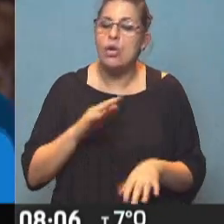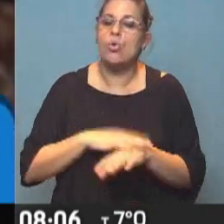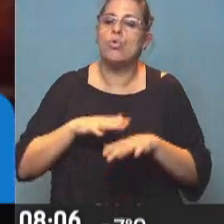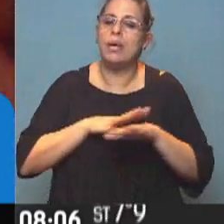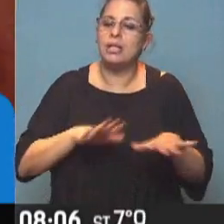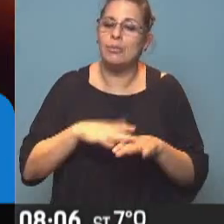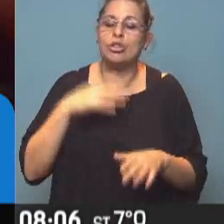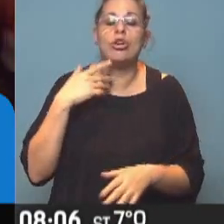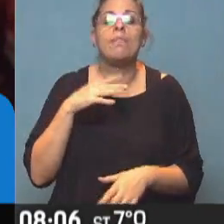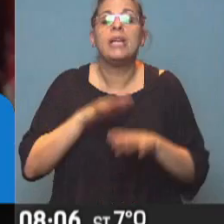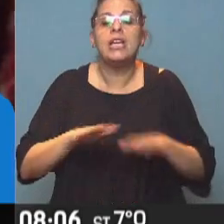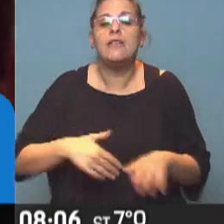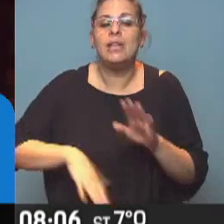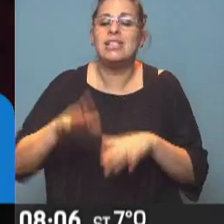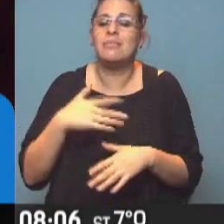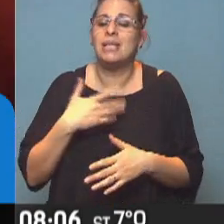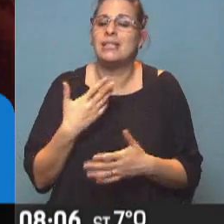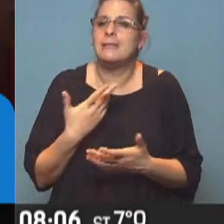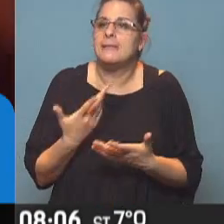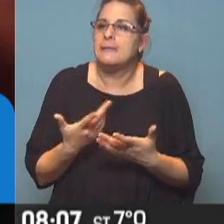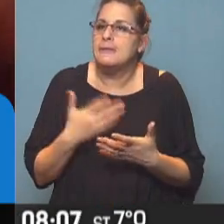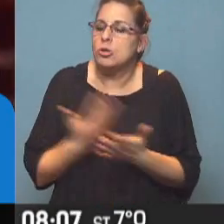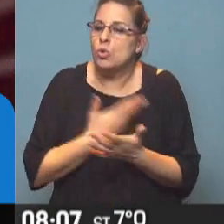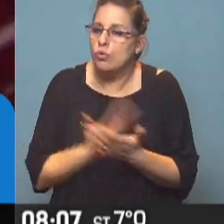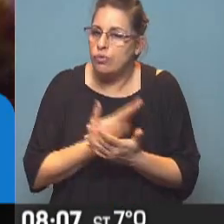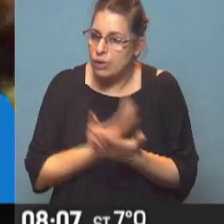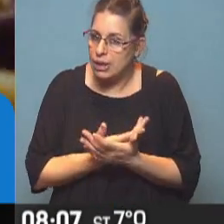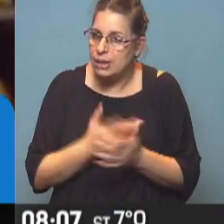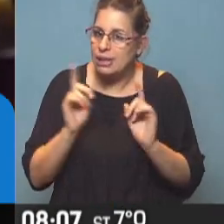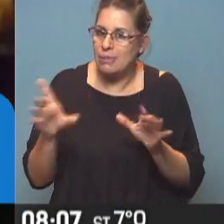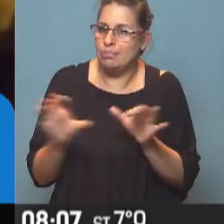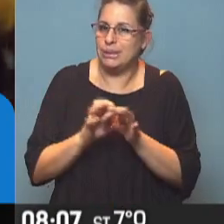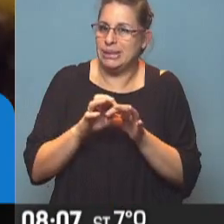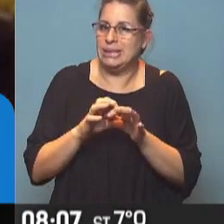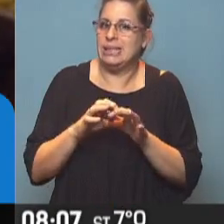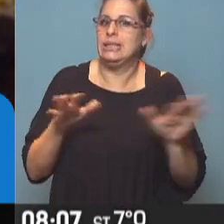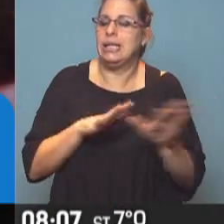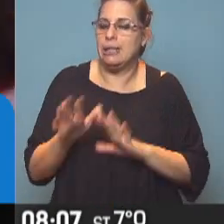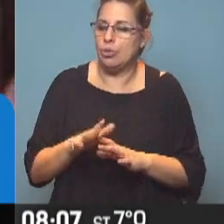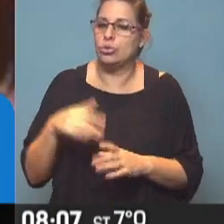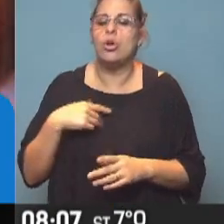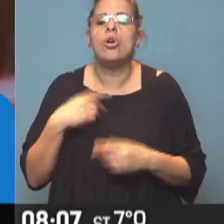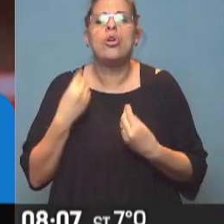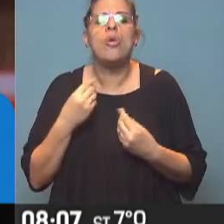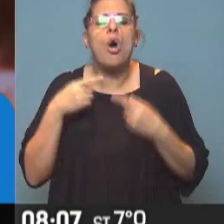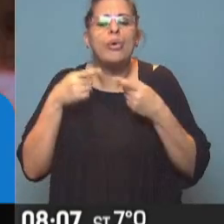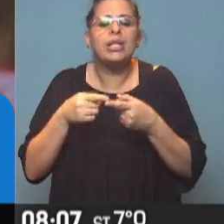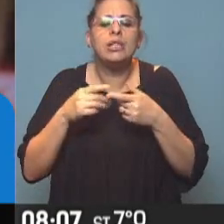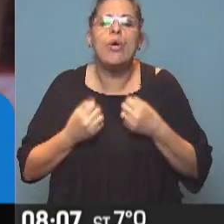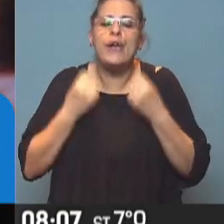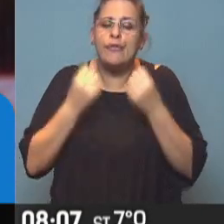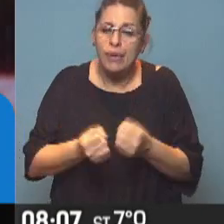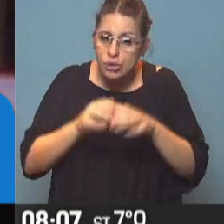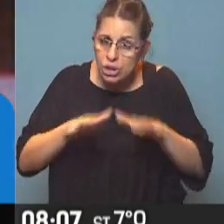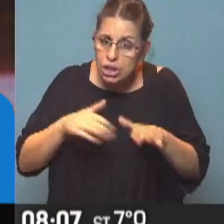más desprotegida y la más pegada también en esos desastres naturales. Eso también nos llama a enfocar esfuerzos para proteger a los niños, que